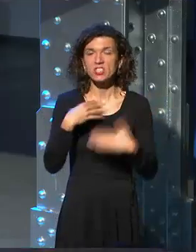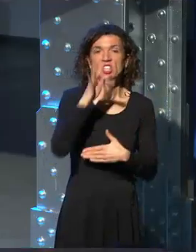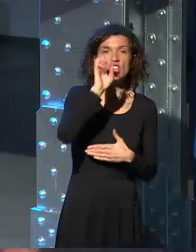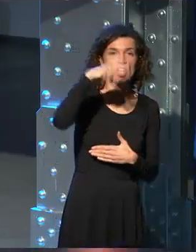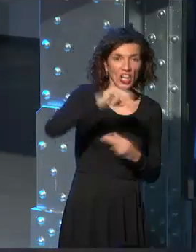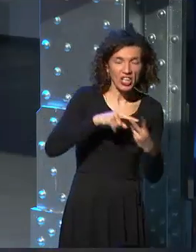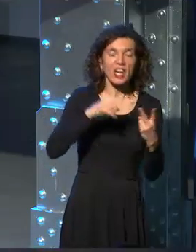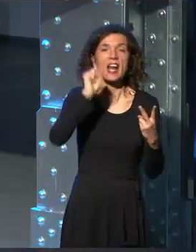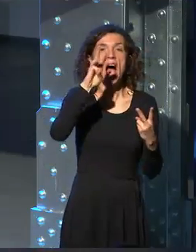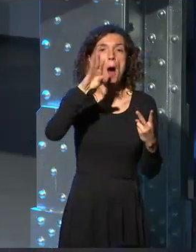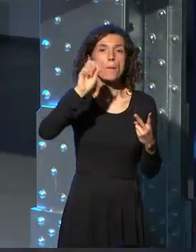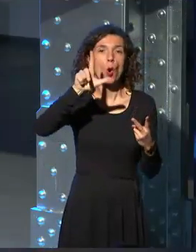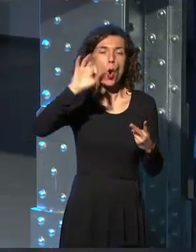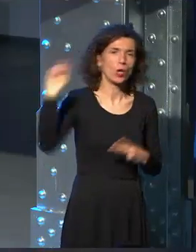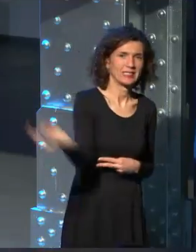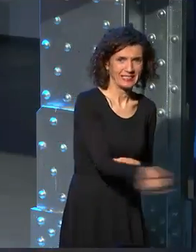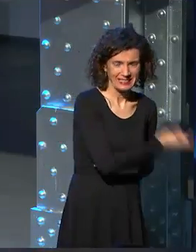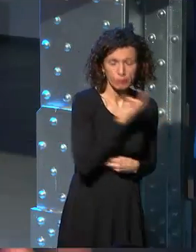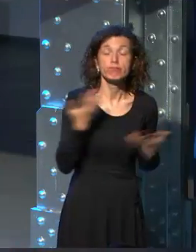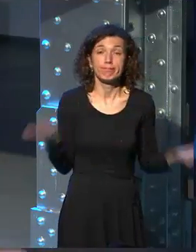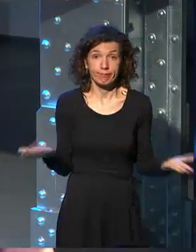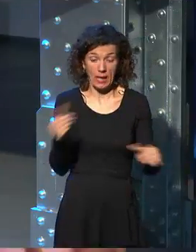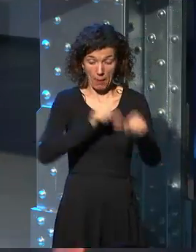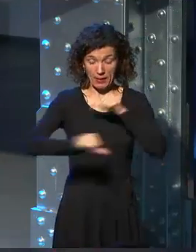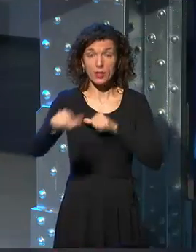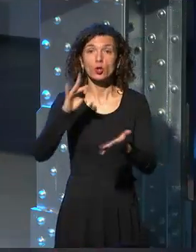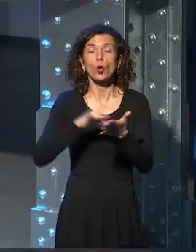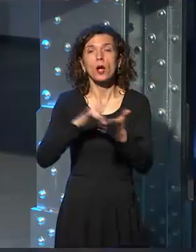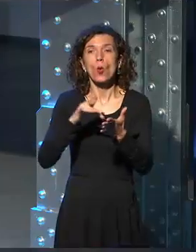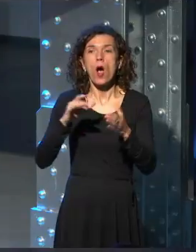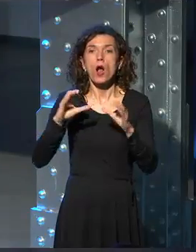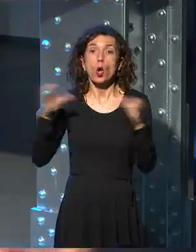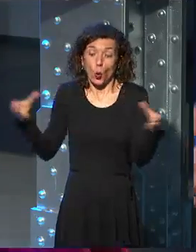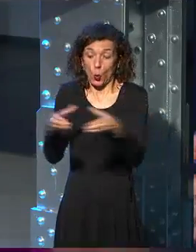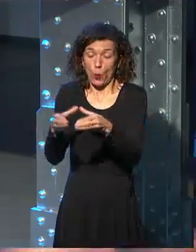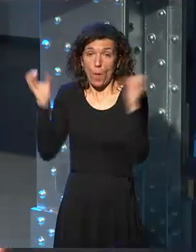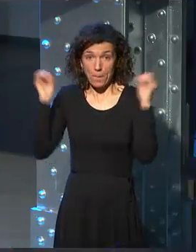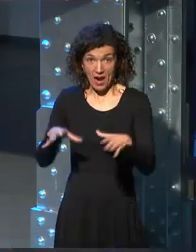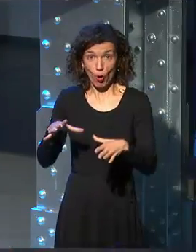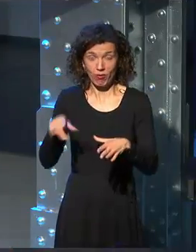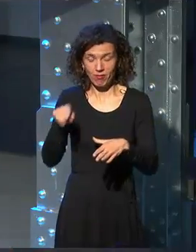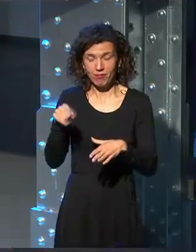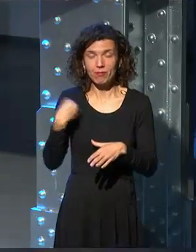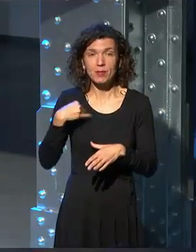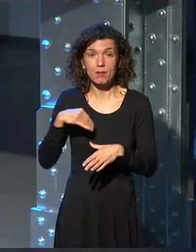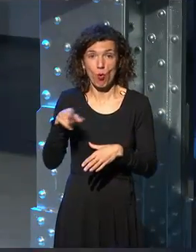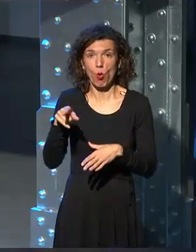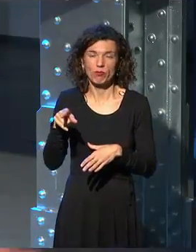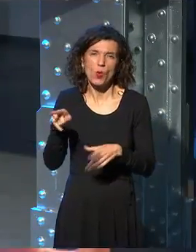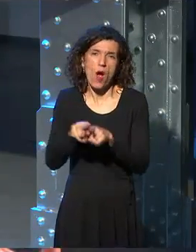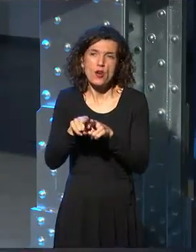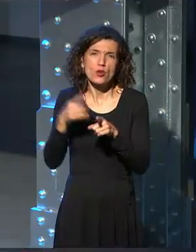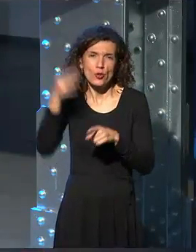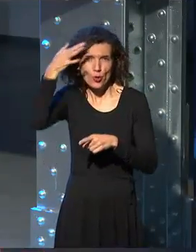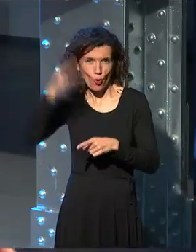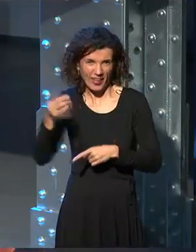Teller, McKean, Apollo Robbins, y de ahí ese fue un núcleo de magos, también todos en esta misma vena escéptica, porque luego